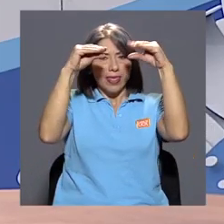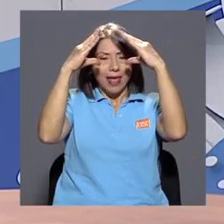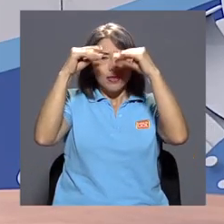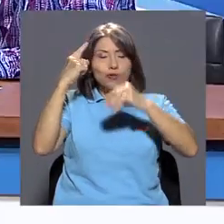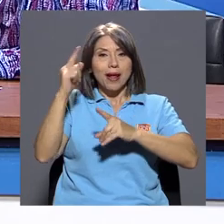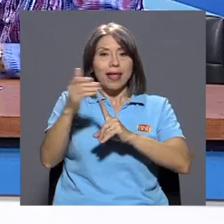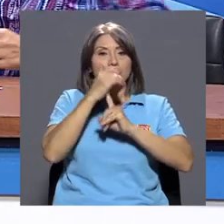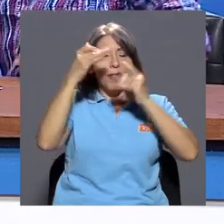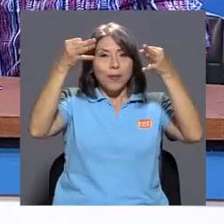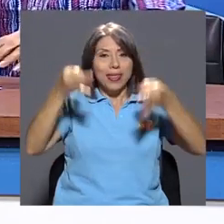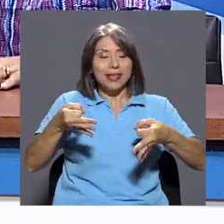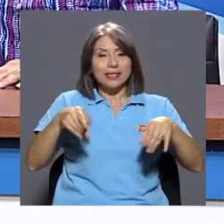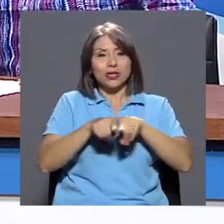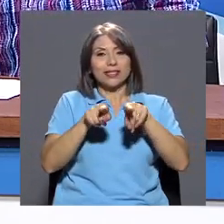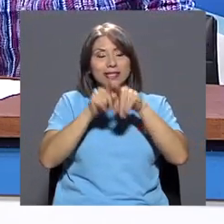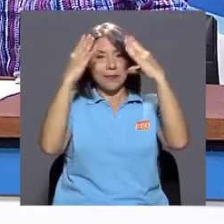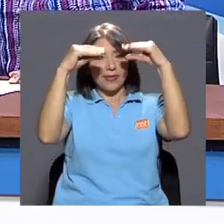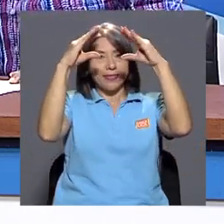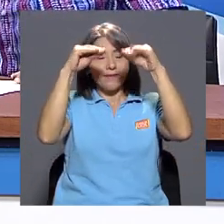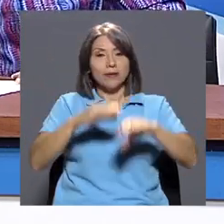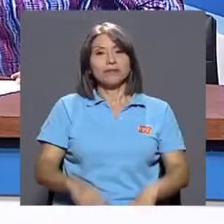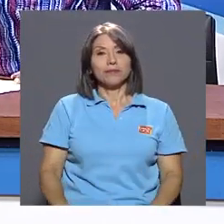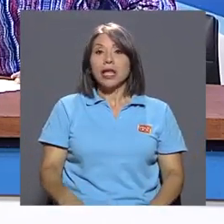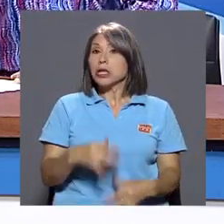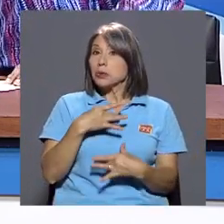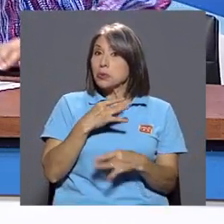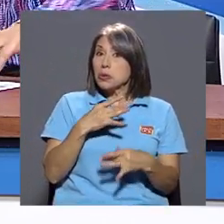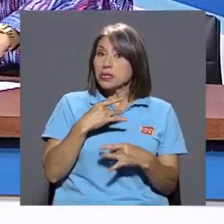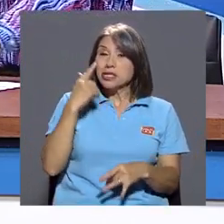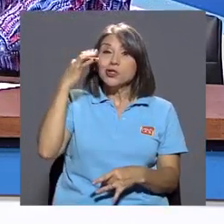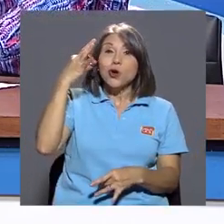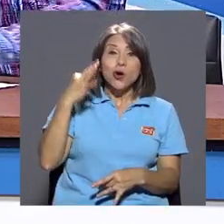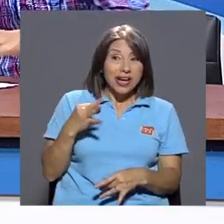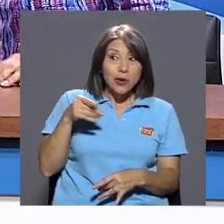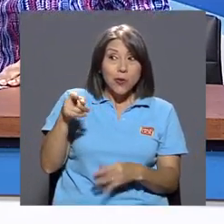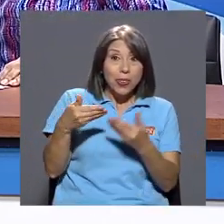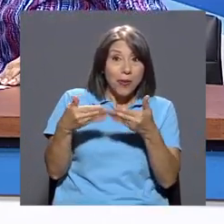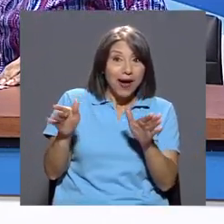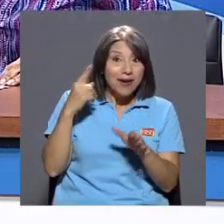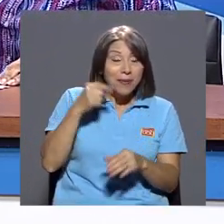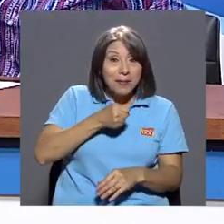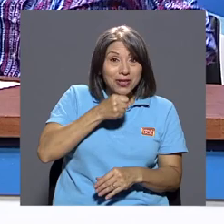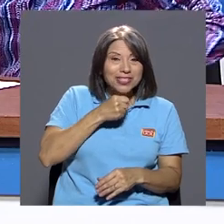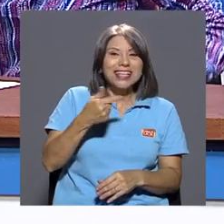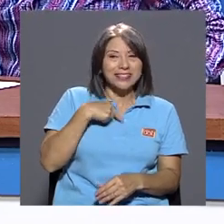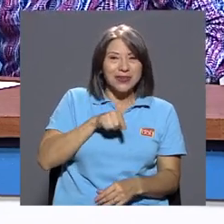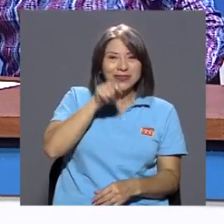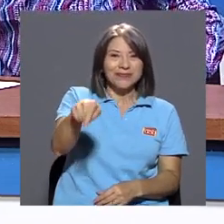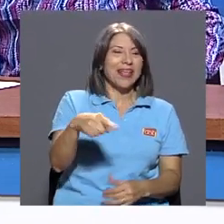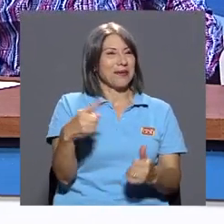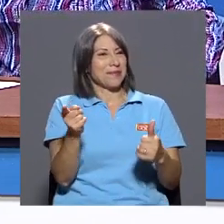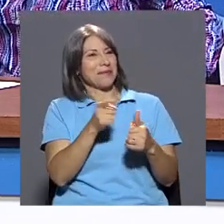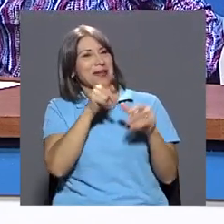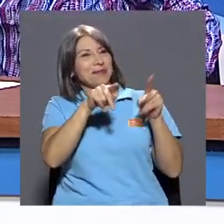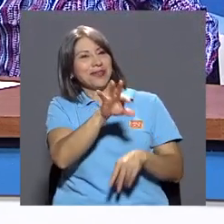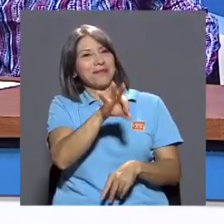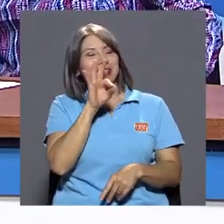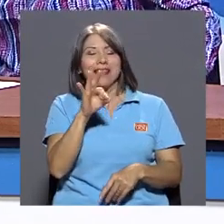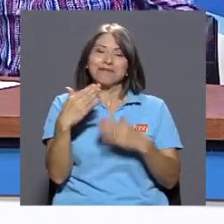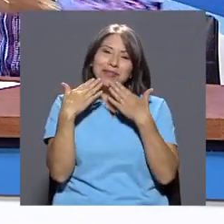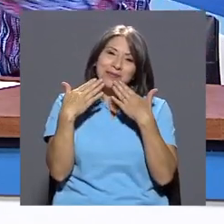información. Eso está muy interesante. Yo creo que cuando abren esa escuela para periodistas, por ahí estaré yo. Será la primera invitada, María. Bueno, Jorge,